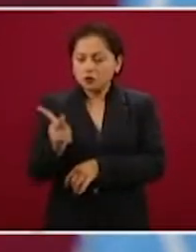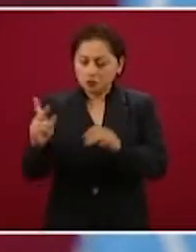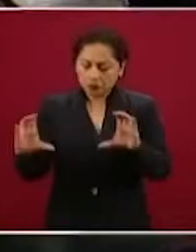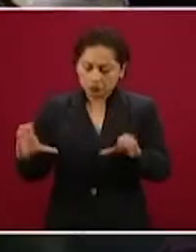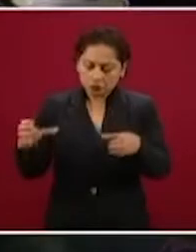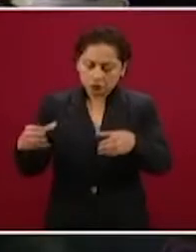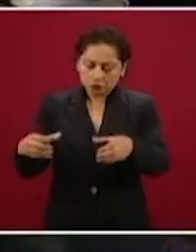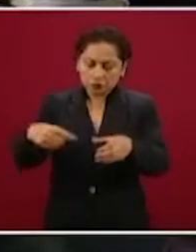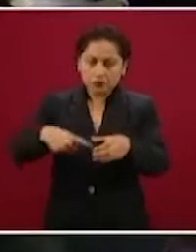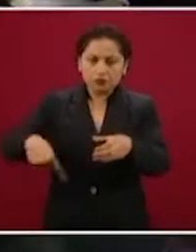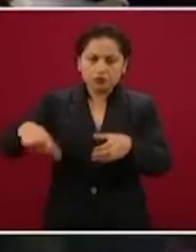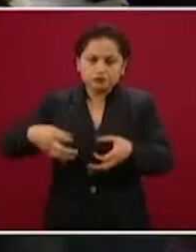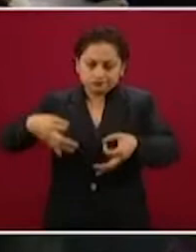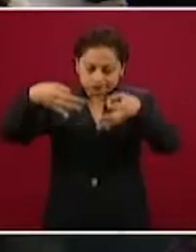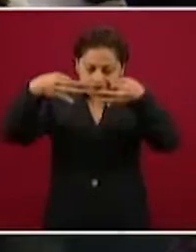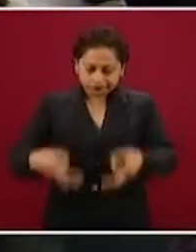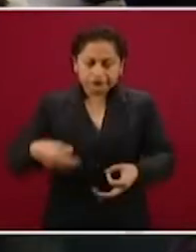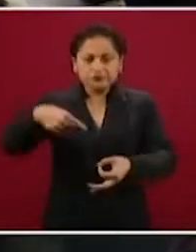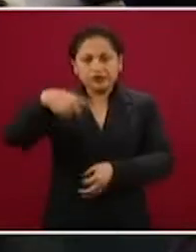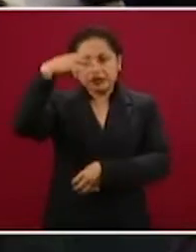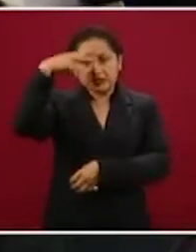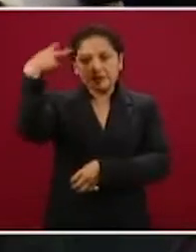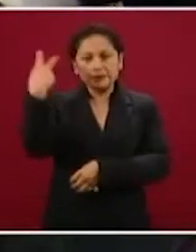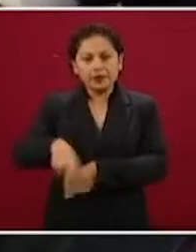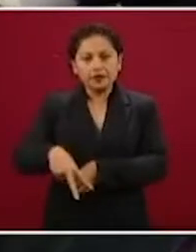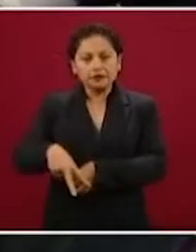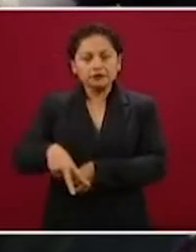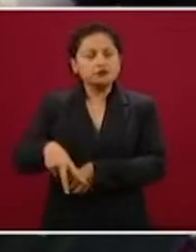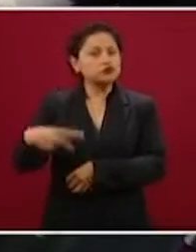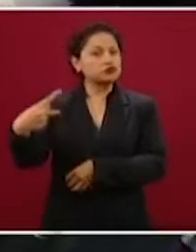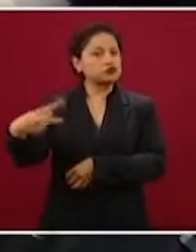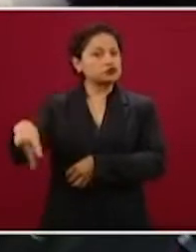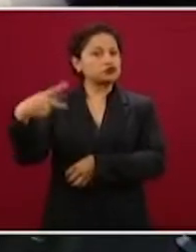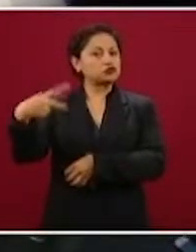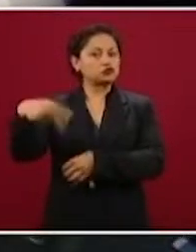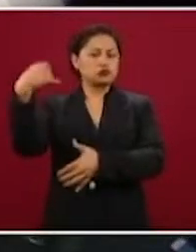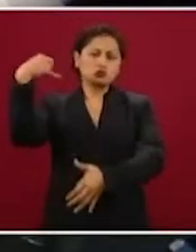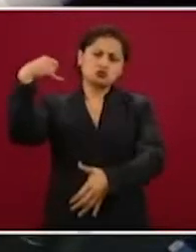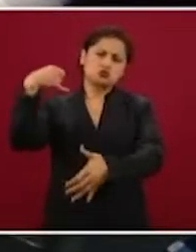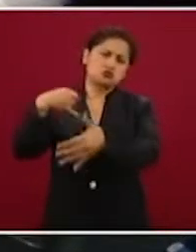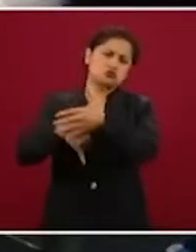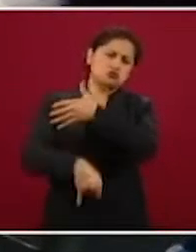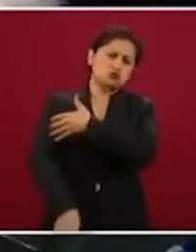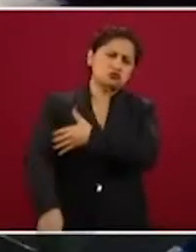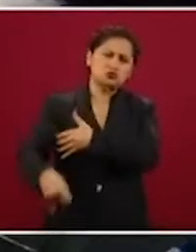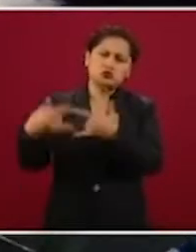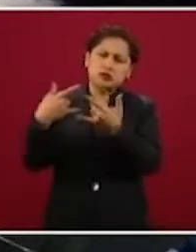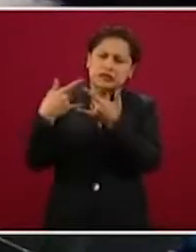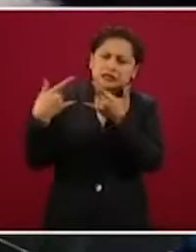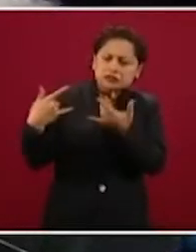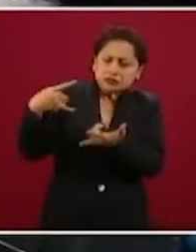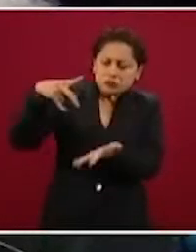la verdad más entrañable, más íntima de México,